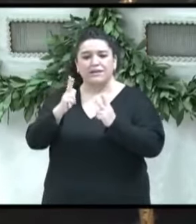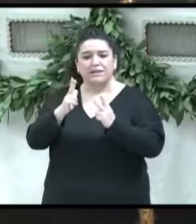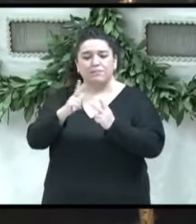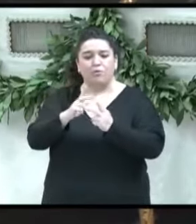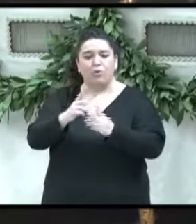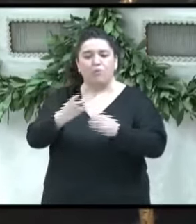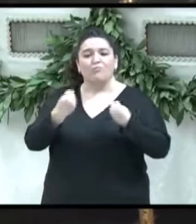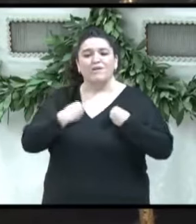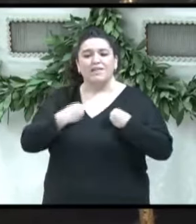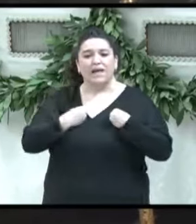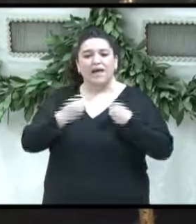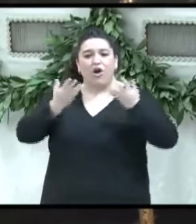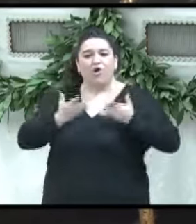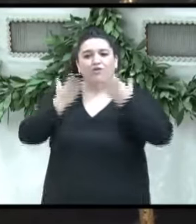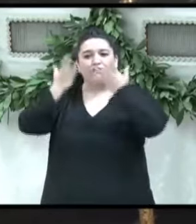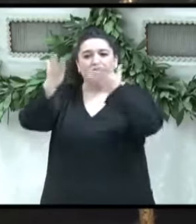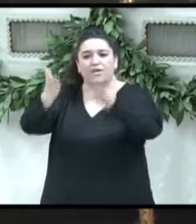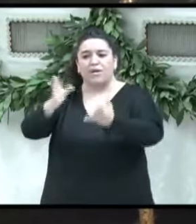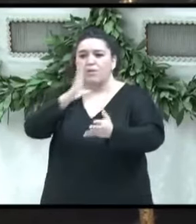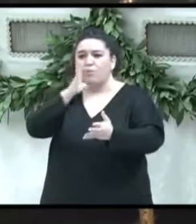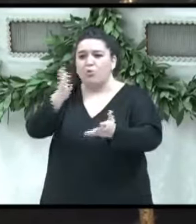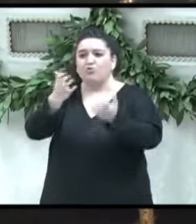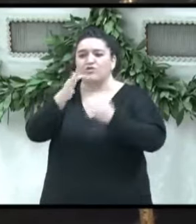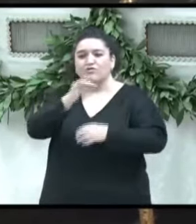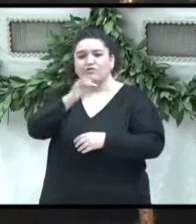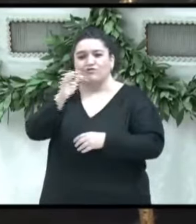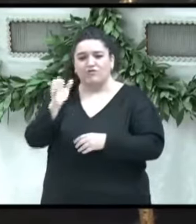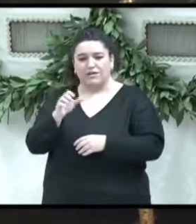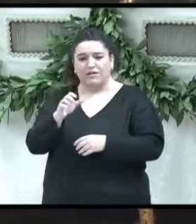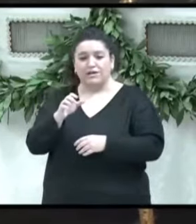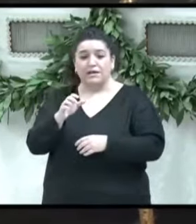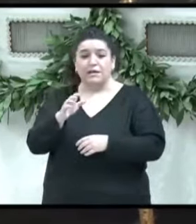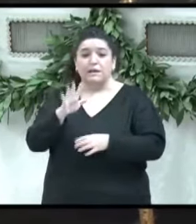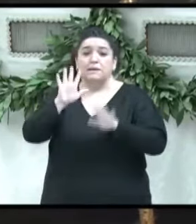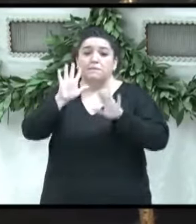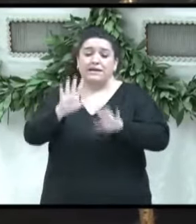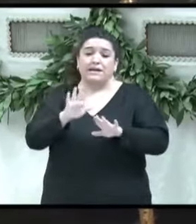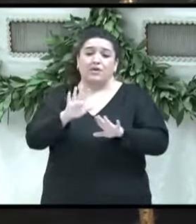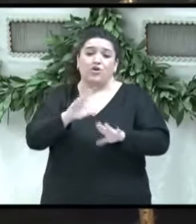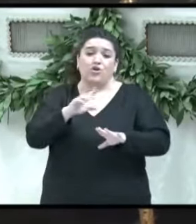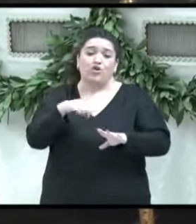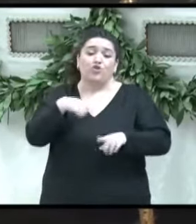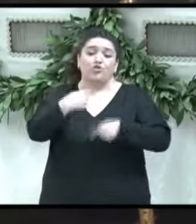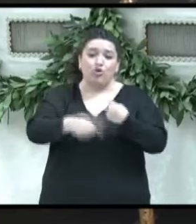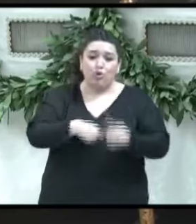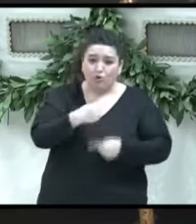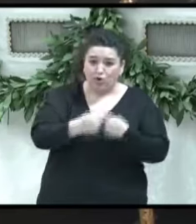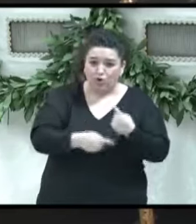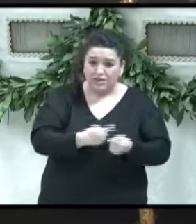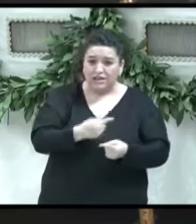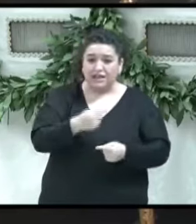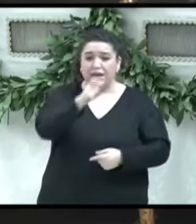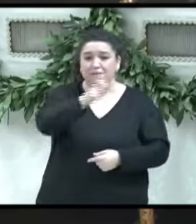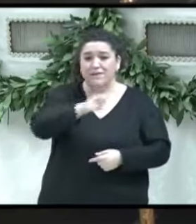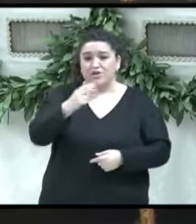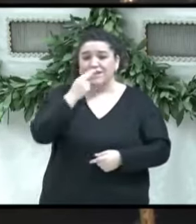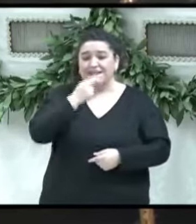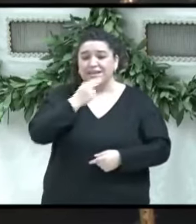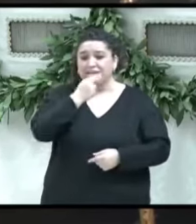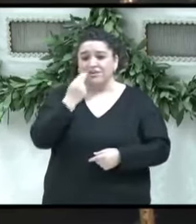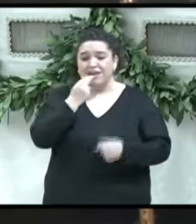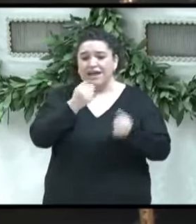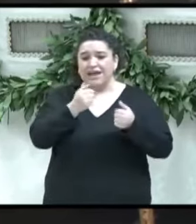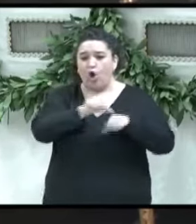y por la fe pero en el día a día también está dispuesto el Cristiano a abrir su